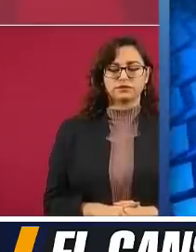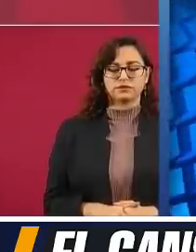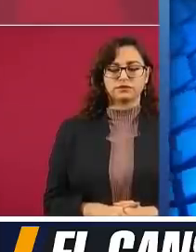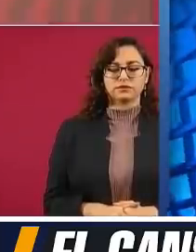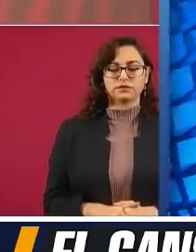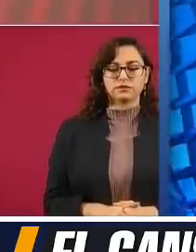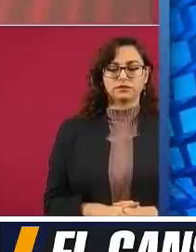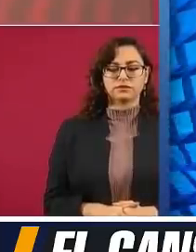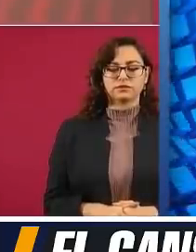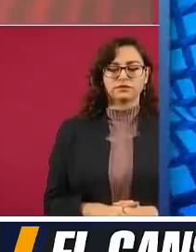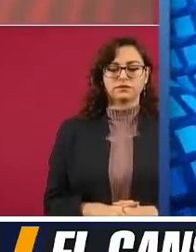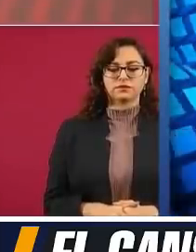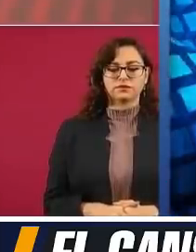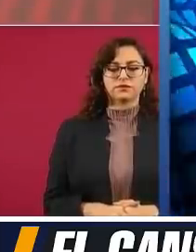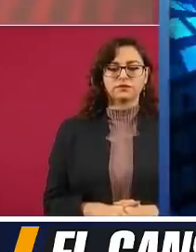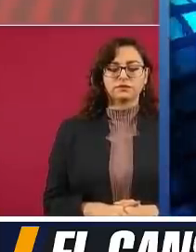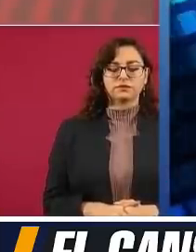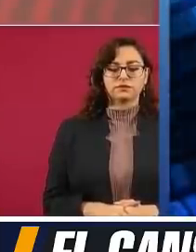También